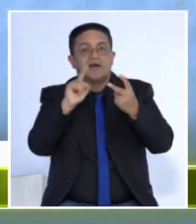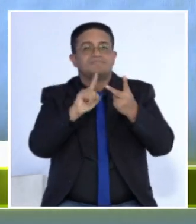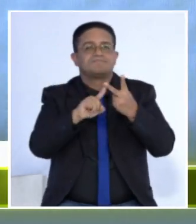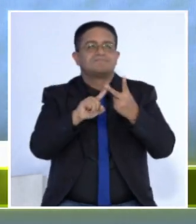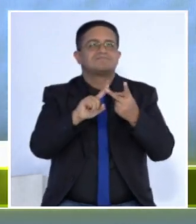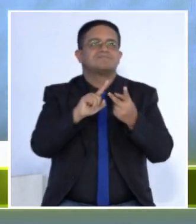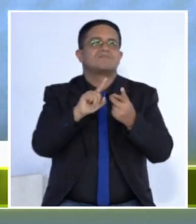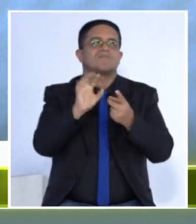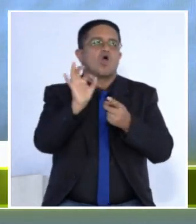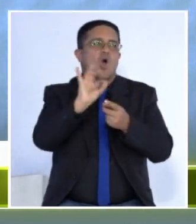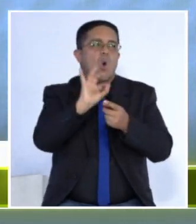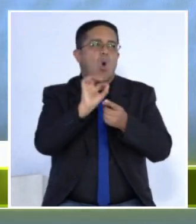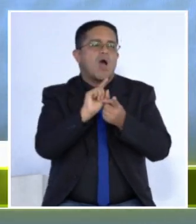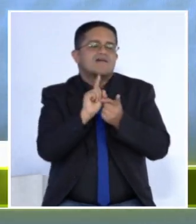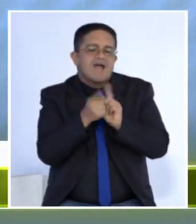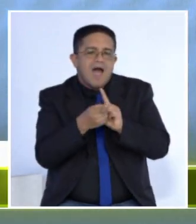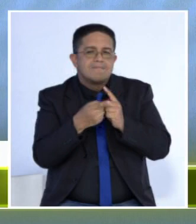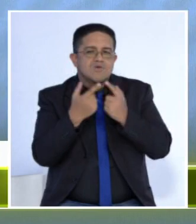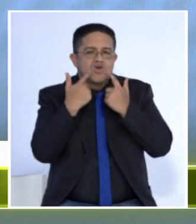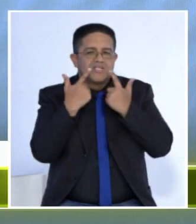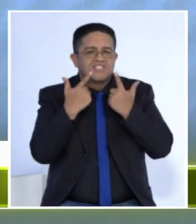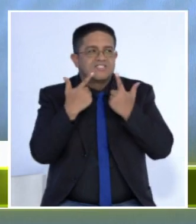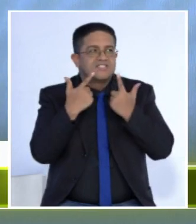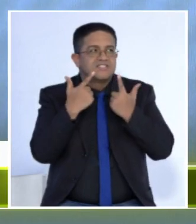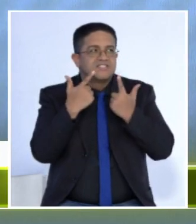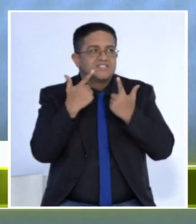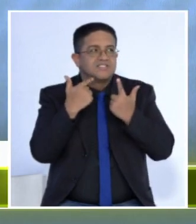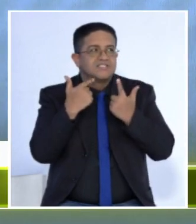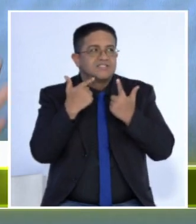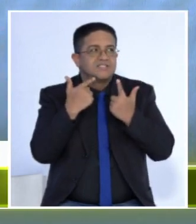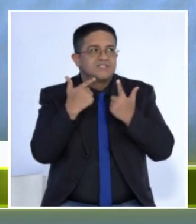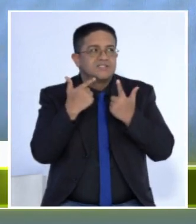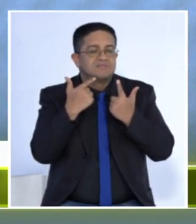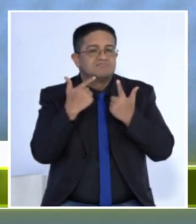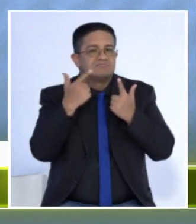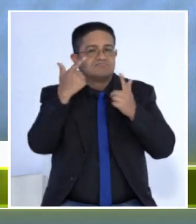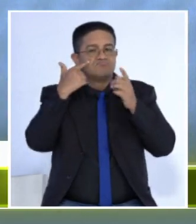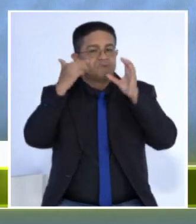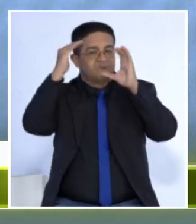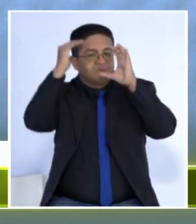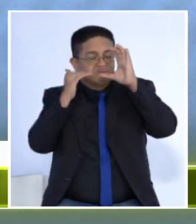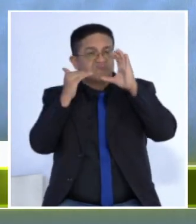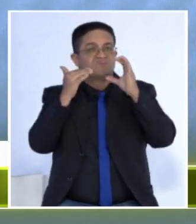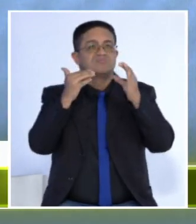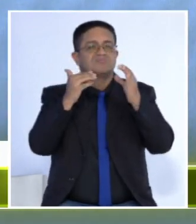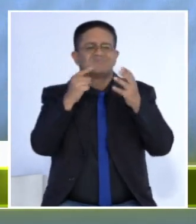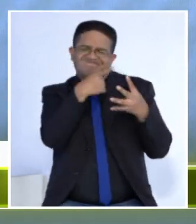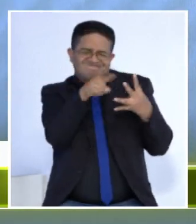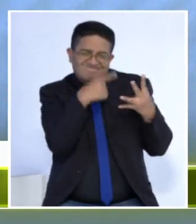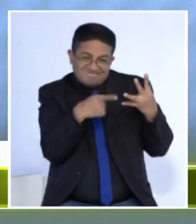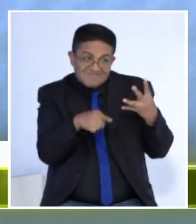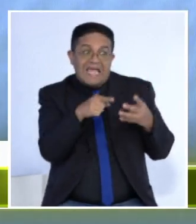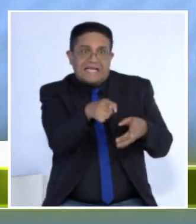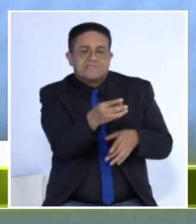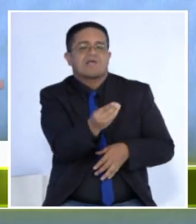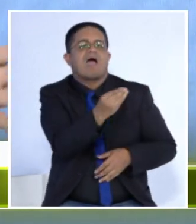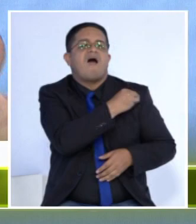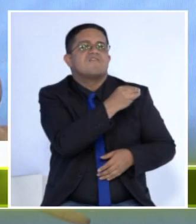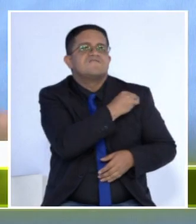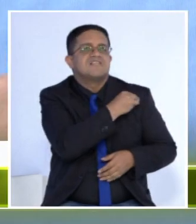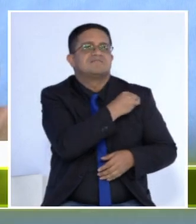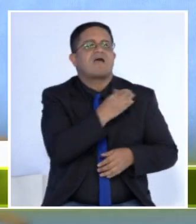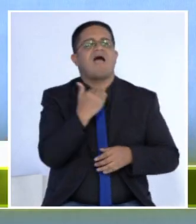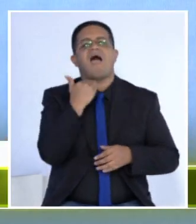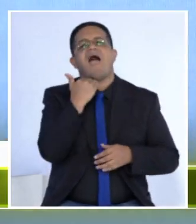labial o de repente una tosis palpebral, que es una caída del párpado. Todos estos síntomas nos alerta de que algo